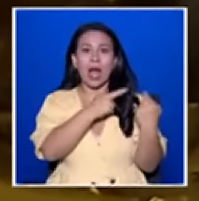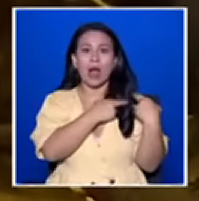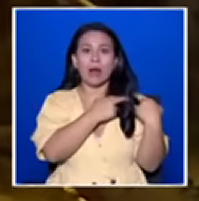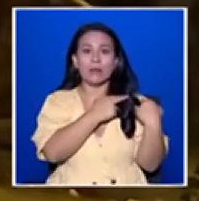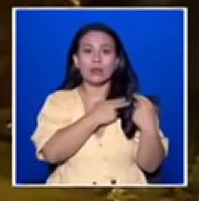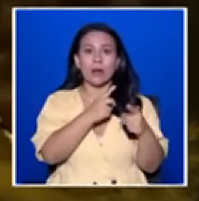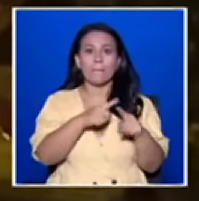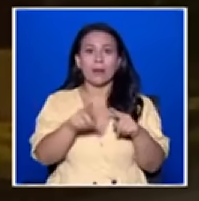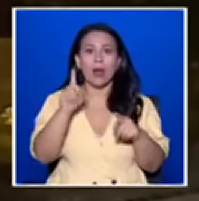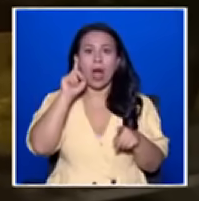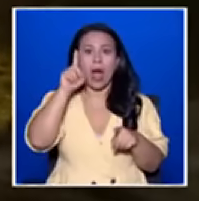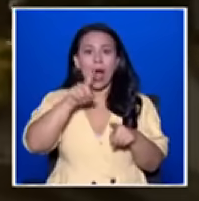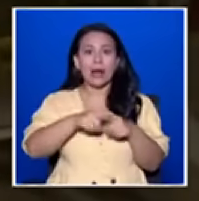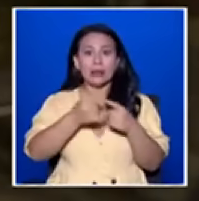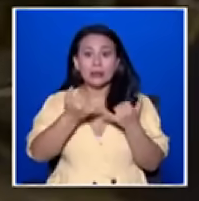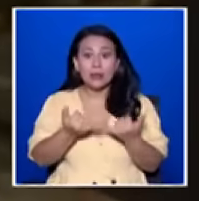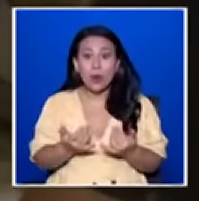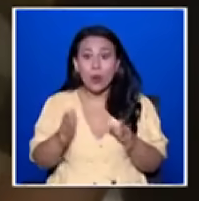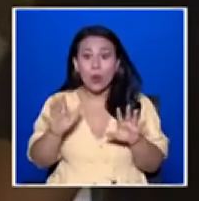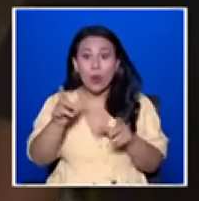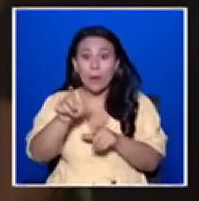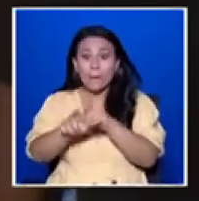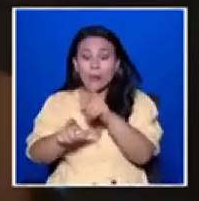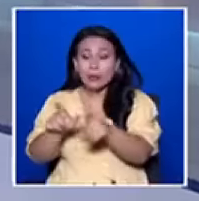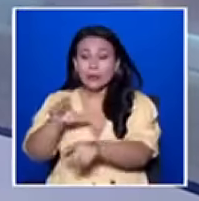el momento, no hay detenidos.